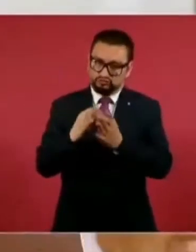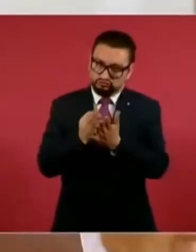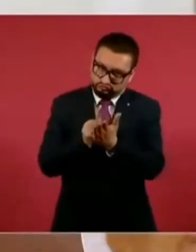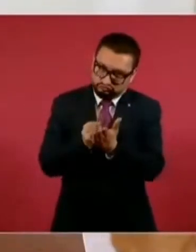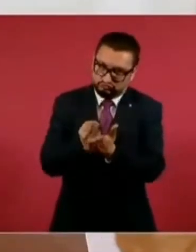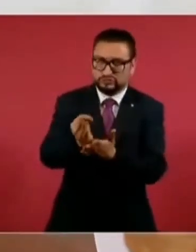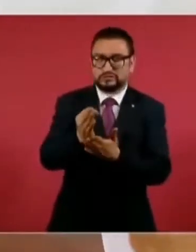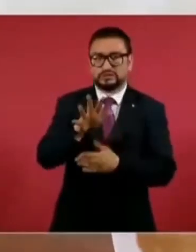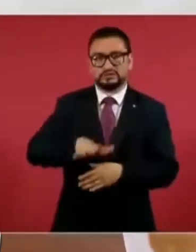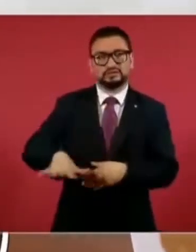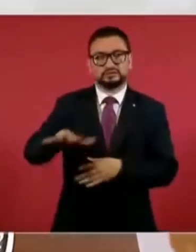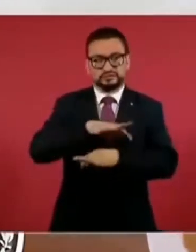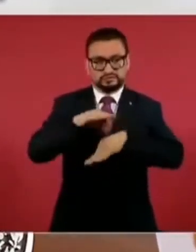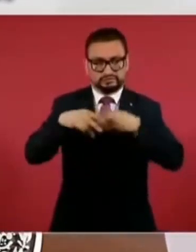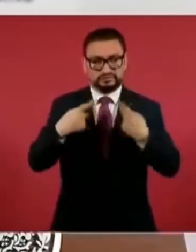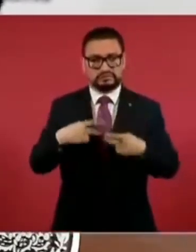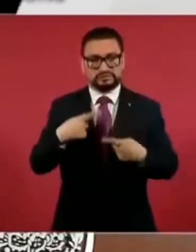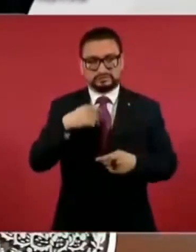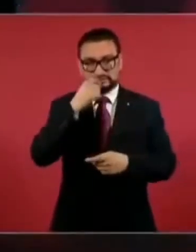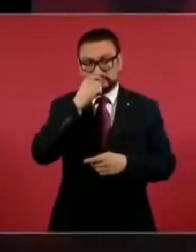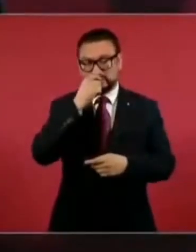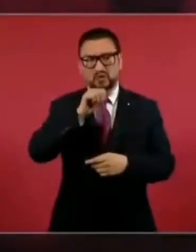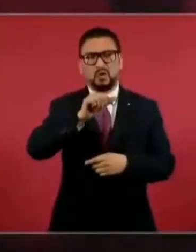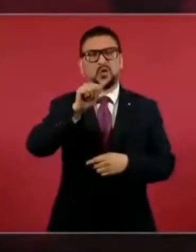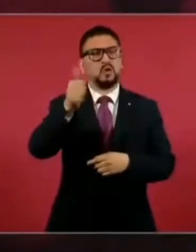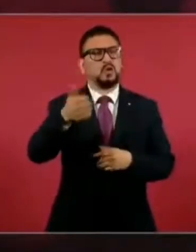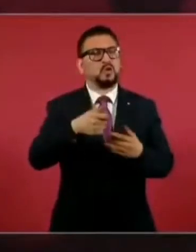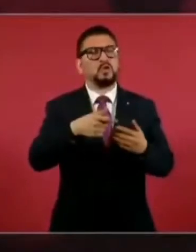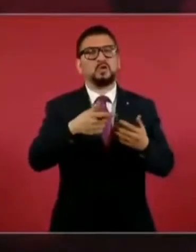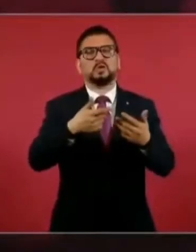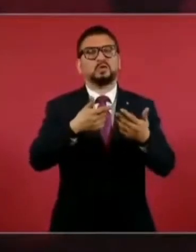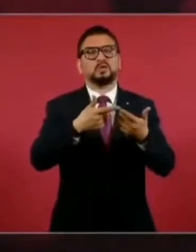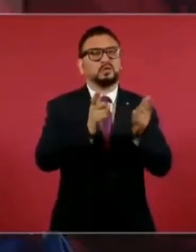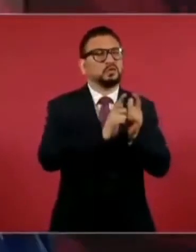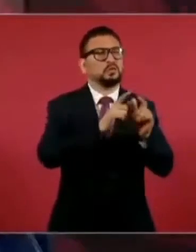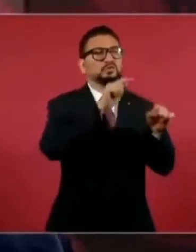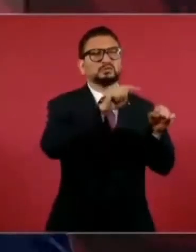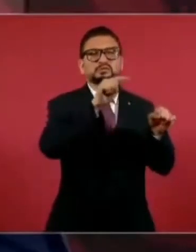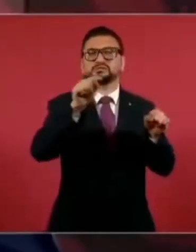pueblo. En otros sectores, no.